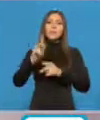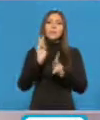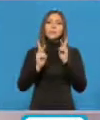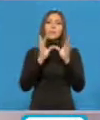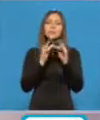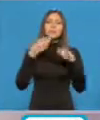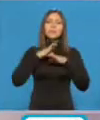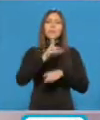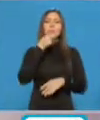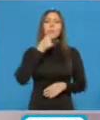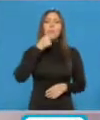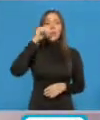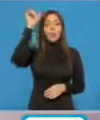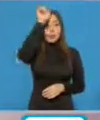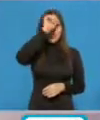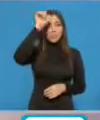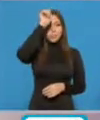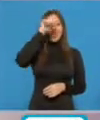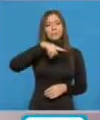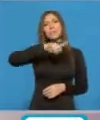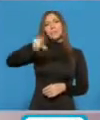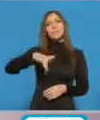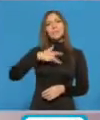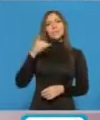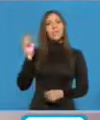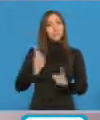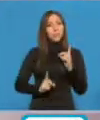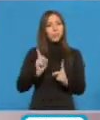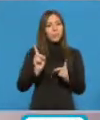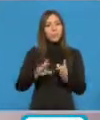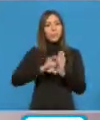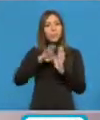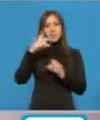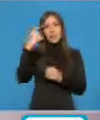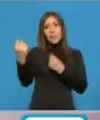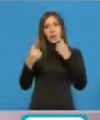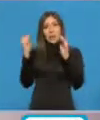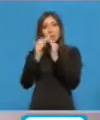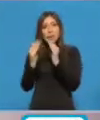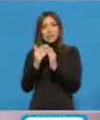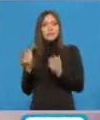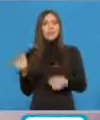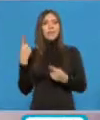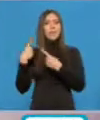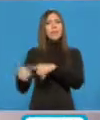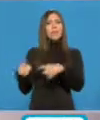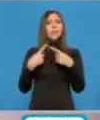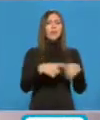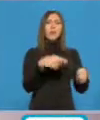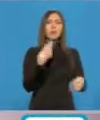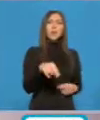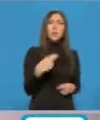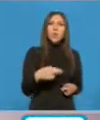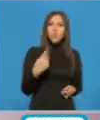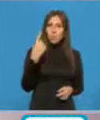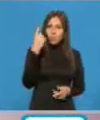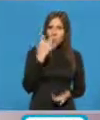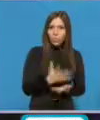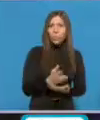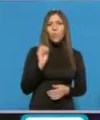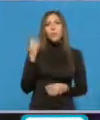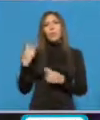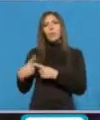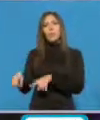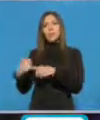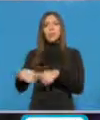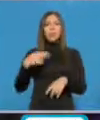este apóstol que tenemos la duda, y no sé si muchos en casa la tengan también, con varios nombres. ¿Era uno, eran varios? Bueno, ¿Con- son las